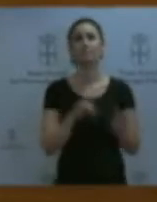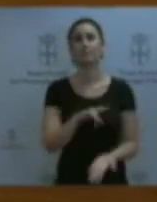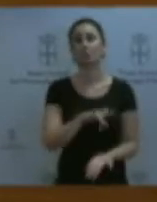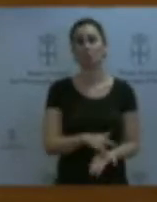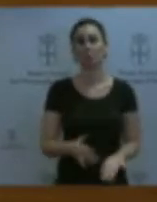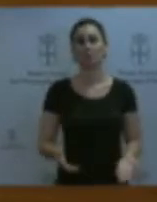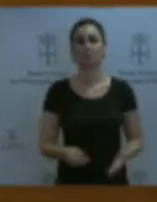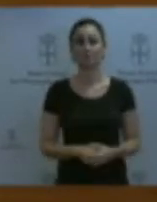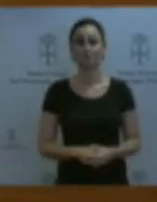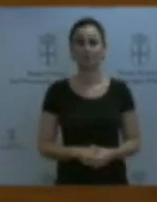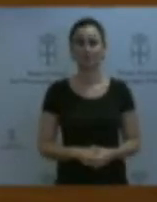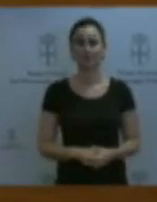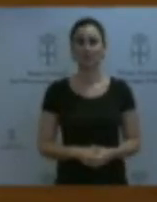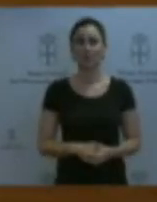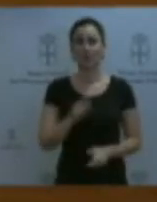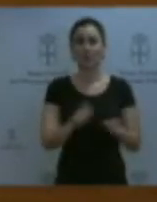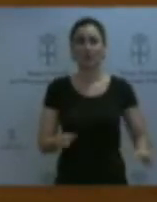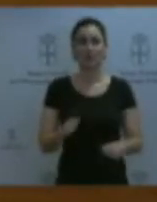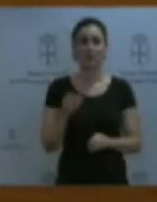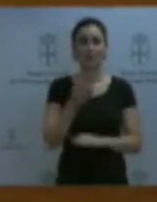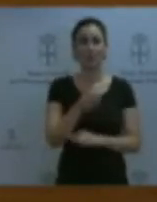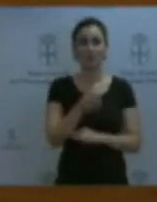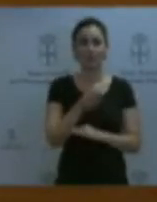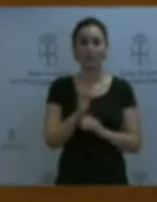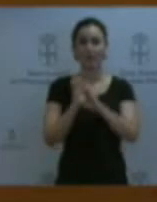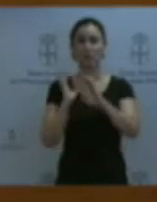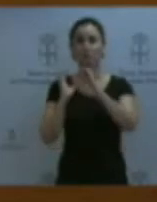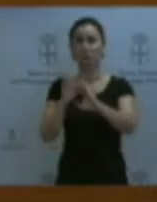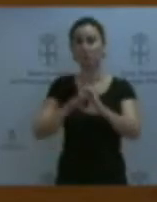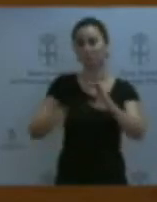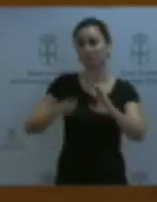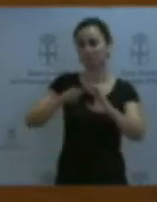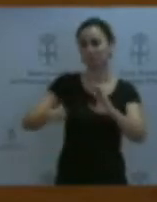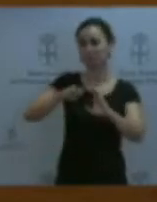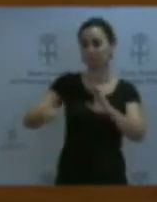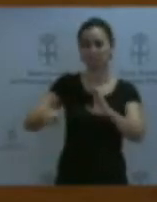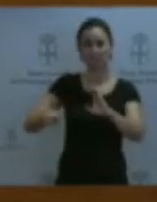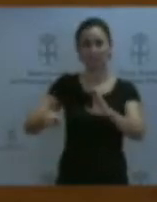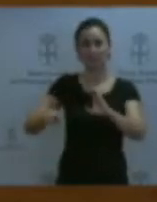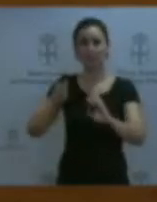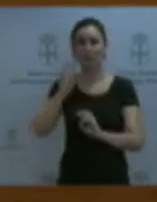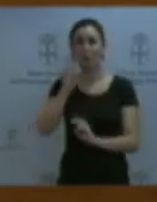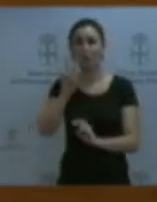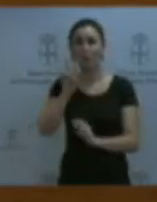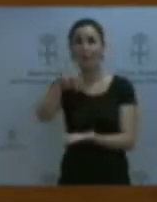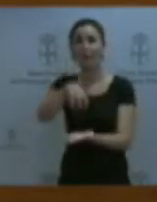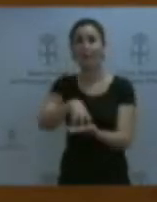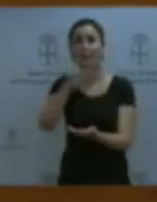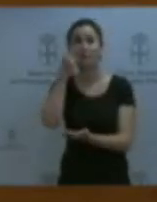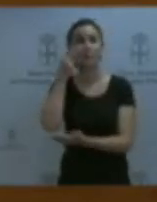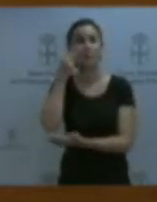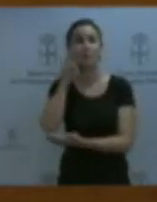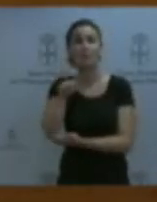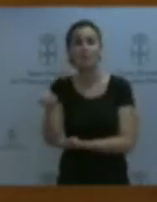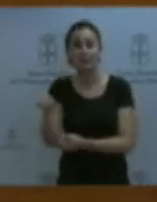tras bajarse del autobús, no encuentren, por ejemplo, el centro de visitantes abierto, como va a pasar a partir del